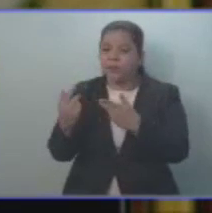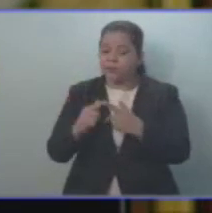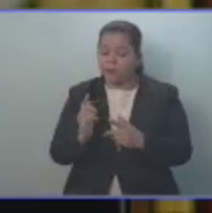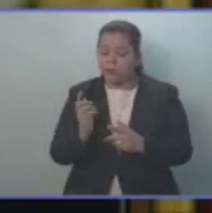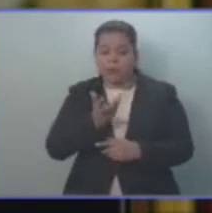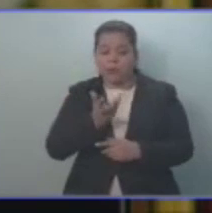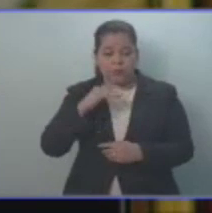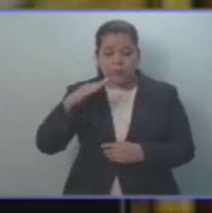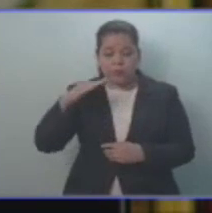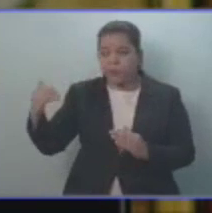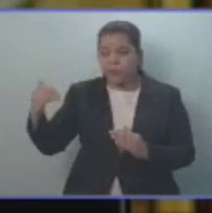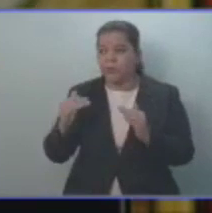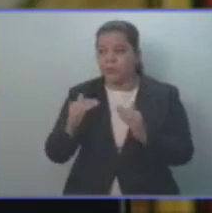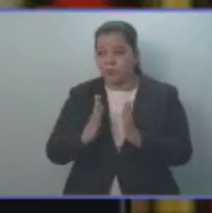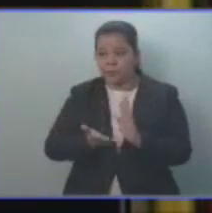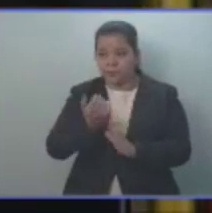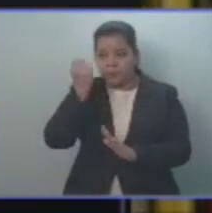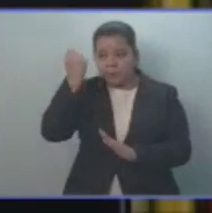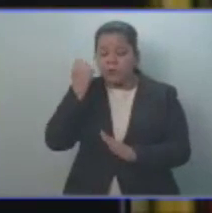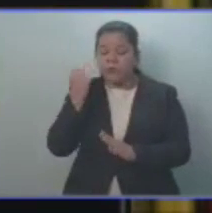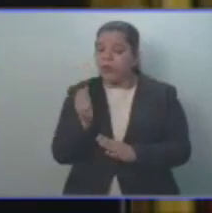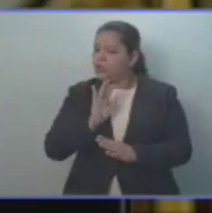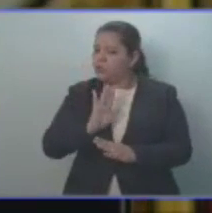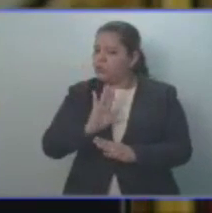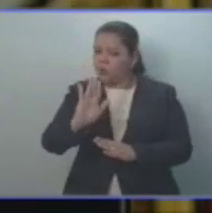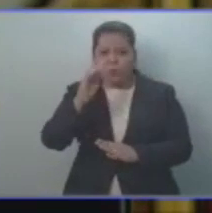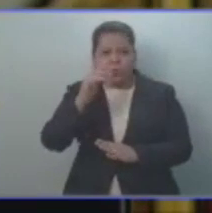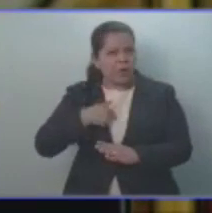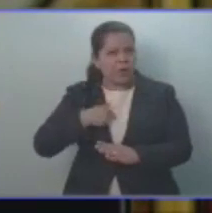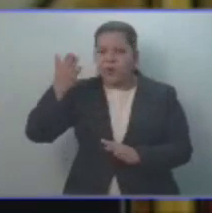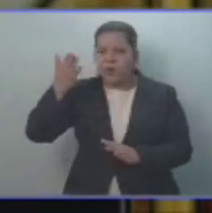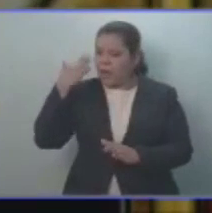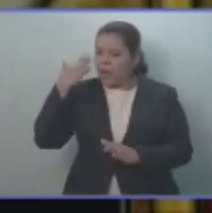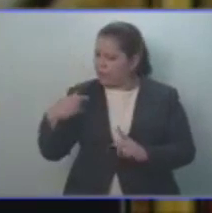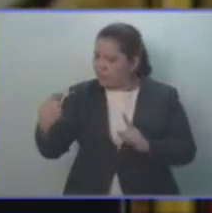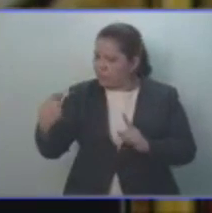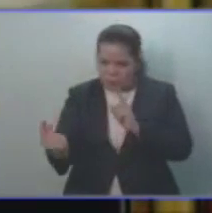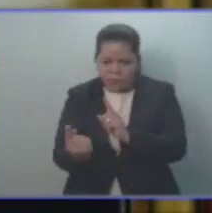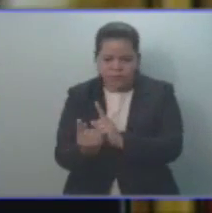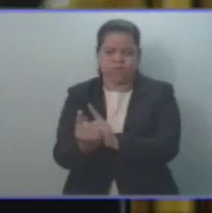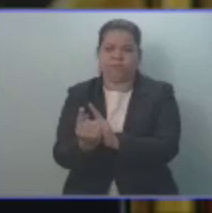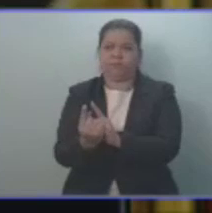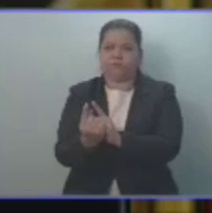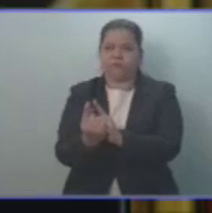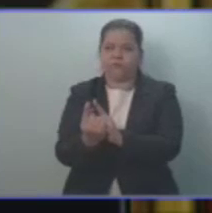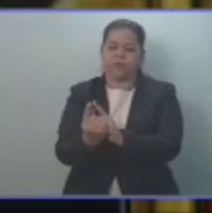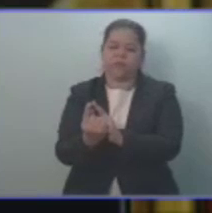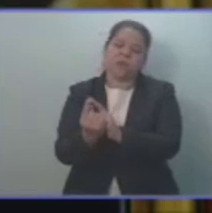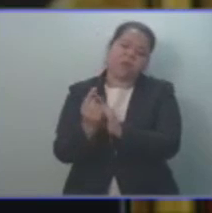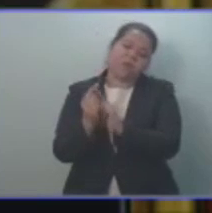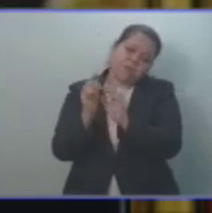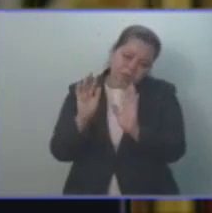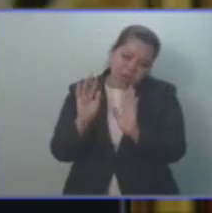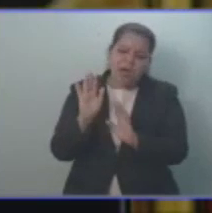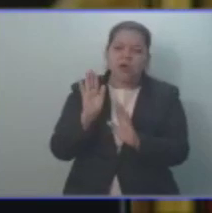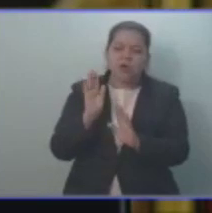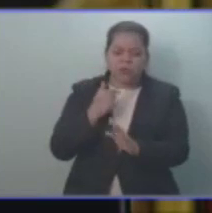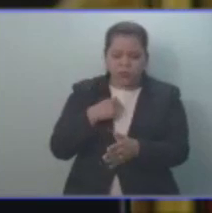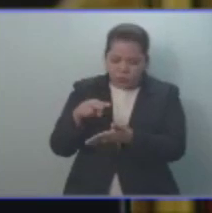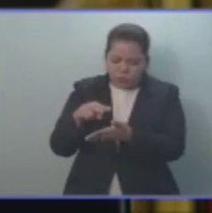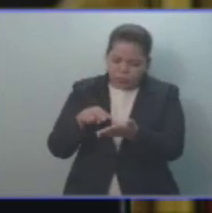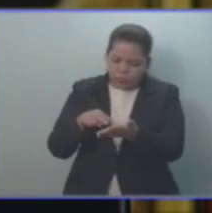Yo la verdad nunca tuve la oportunidad de conocerlo personalmente, pero he leído sus